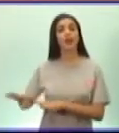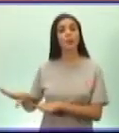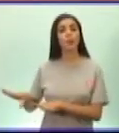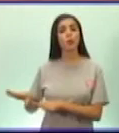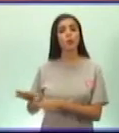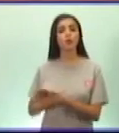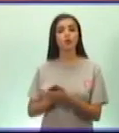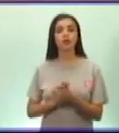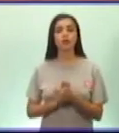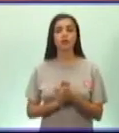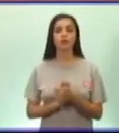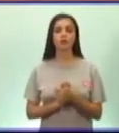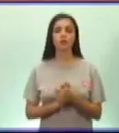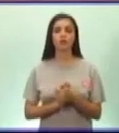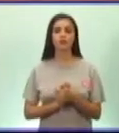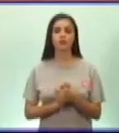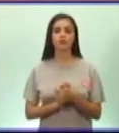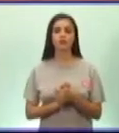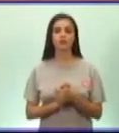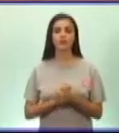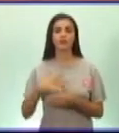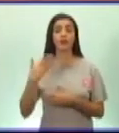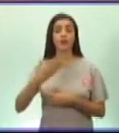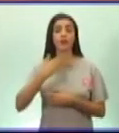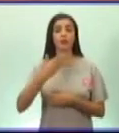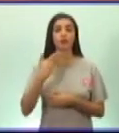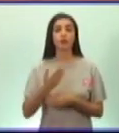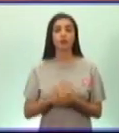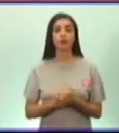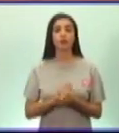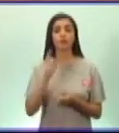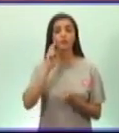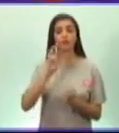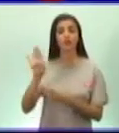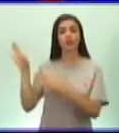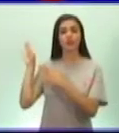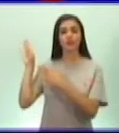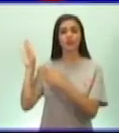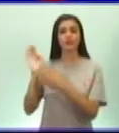el sistema ventilatorio o respiratorio. Observemos